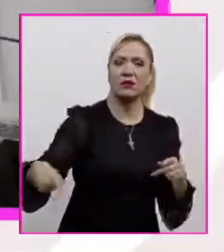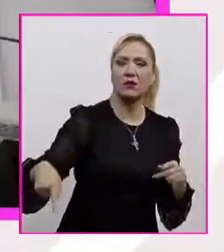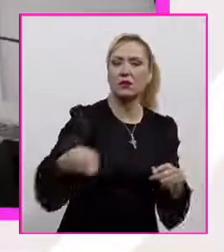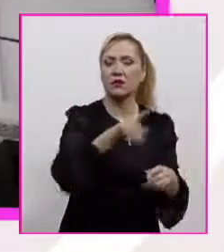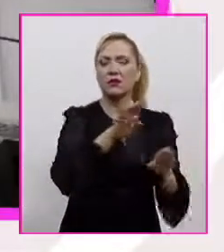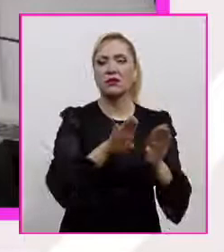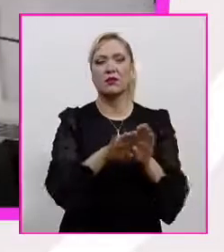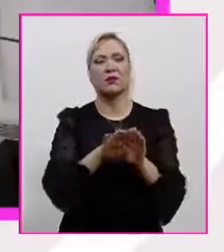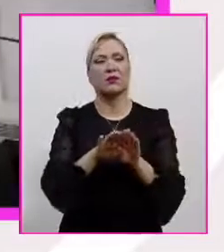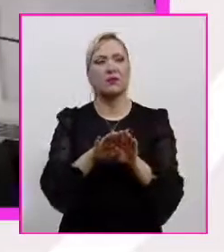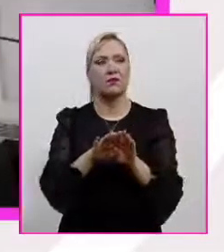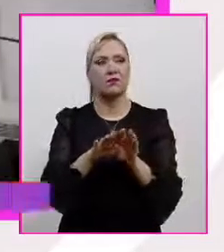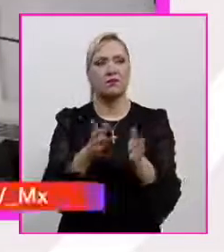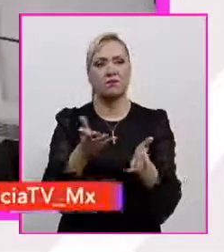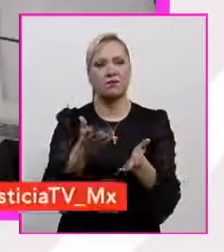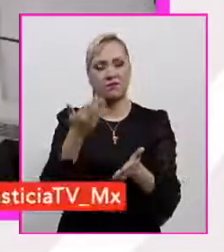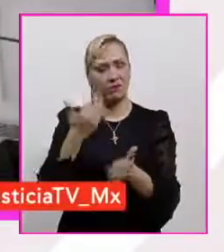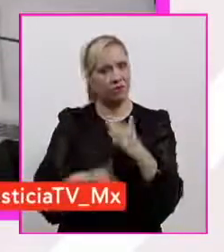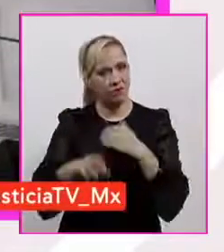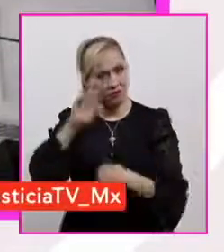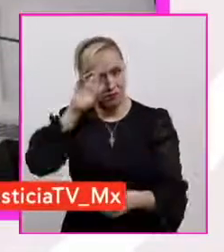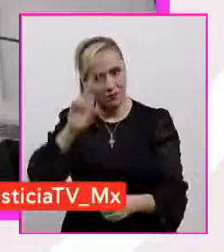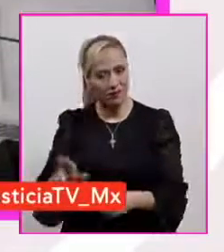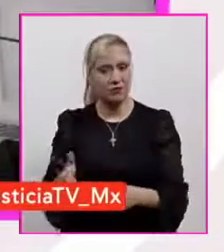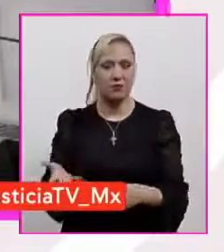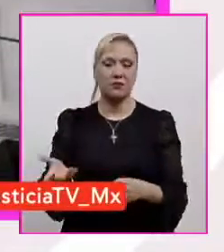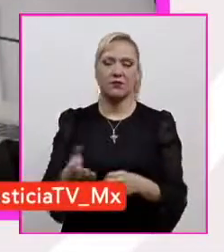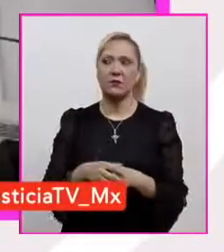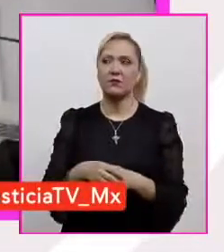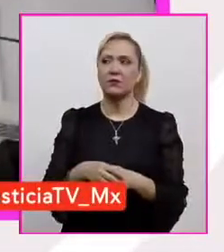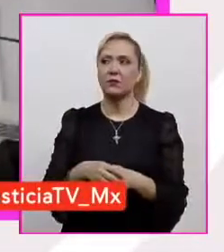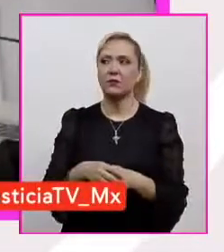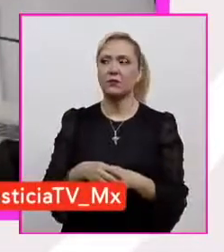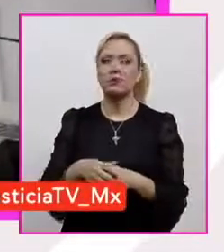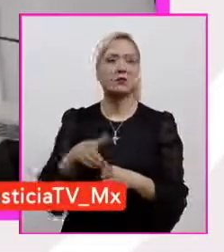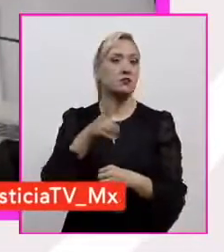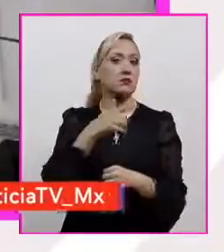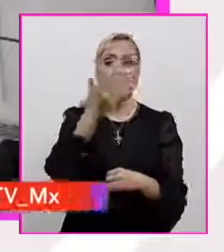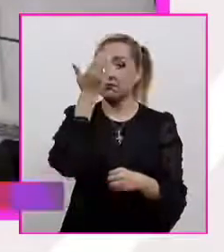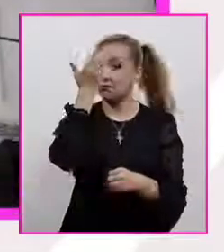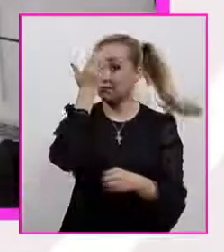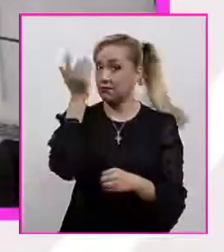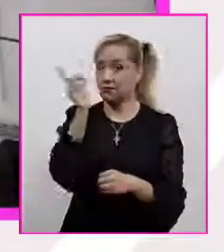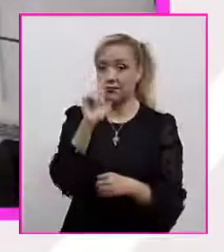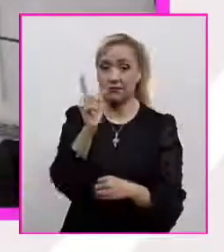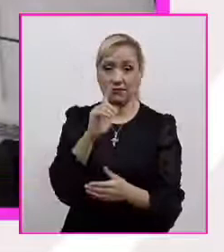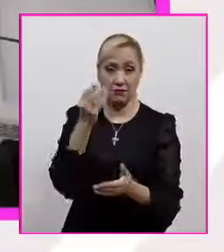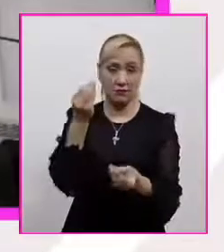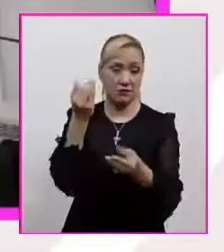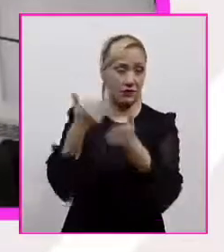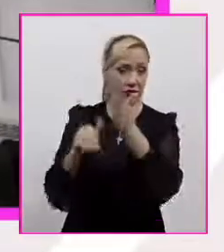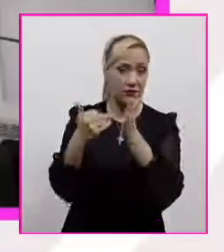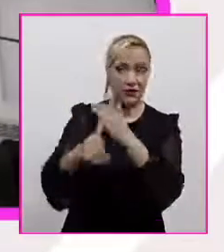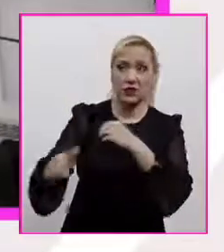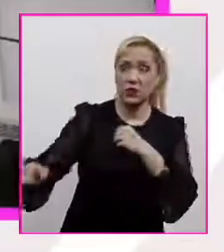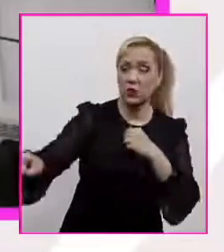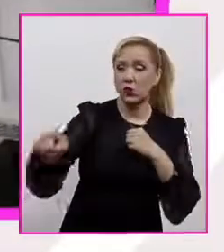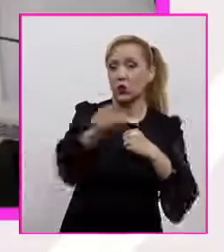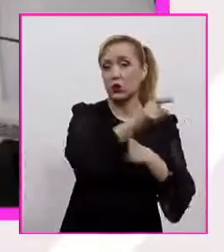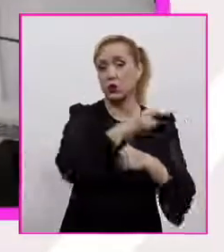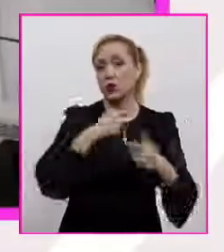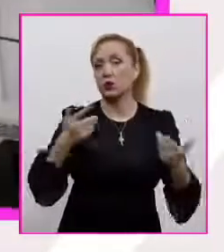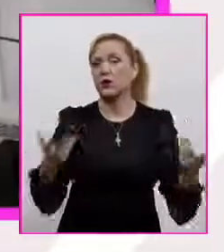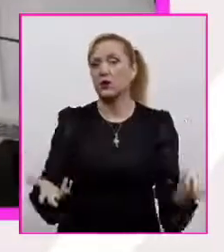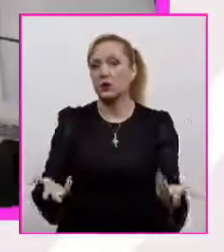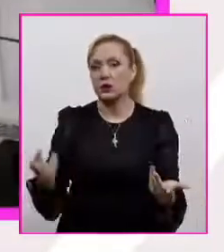despectiva, de una manera racista. En la parte del desconocimiento, creemos que el hecho de que